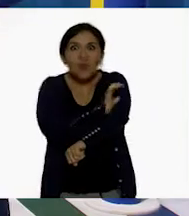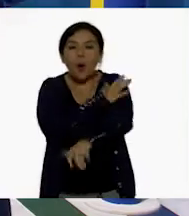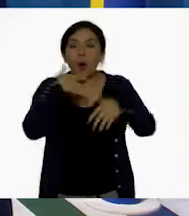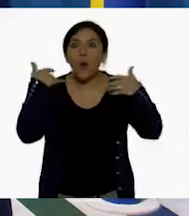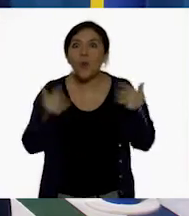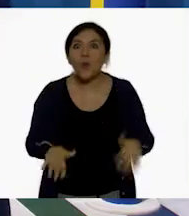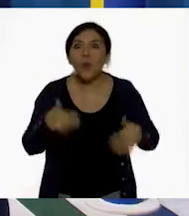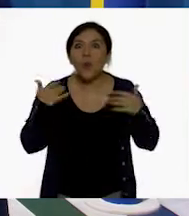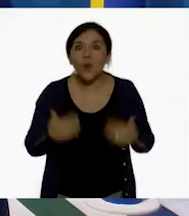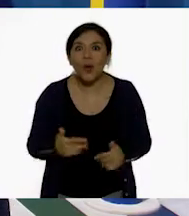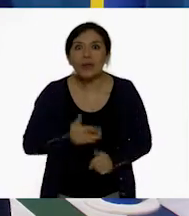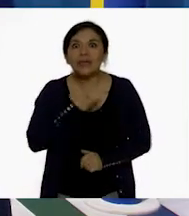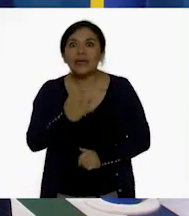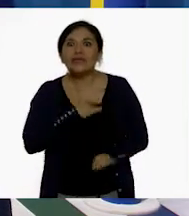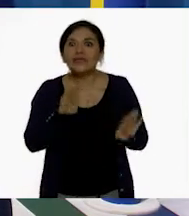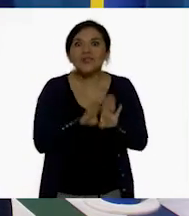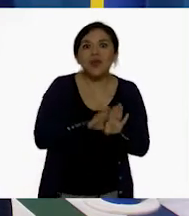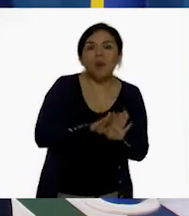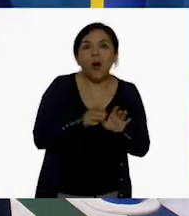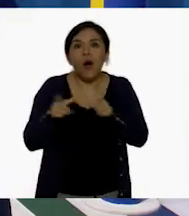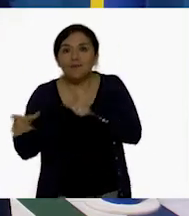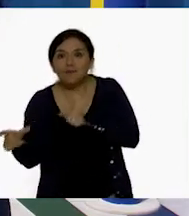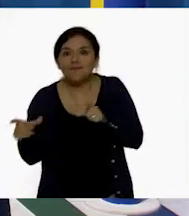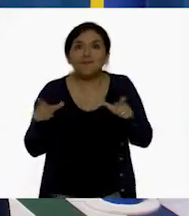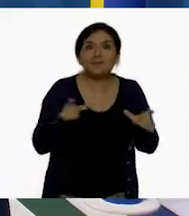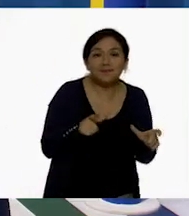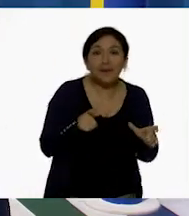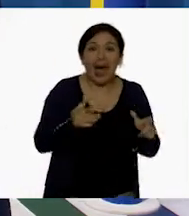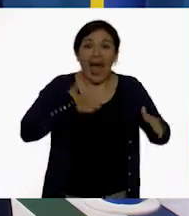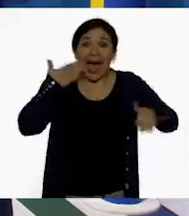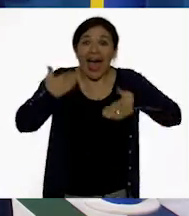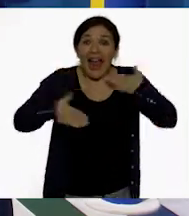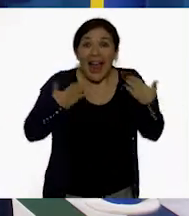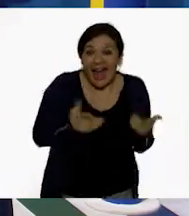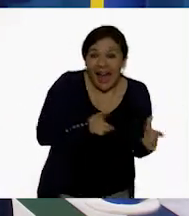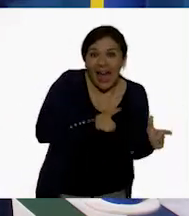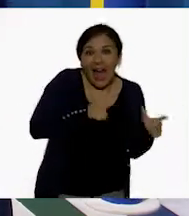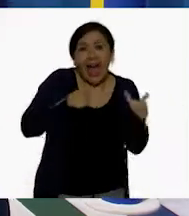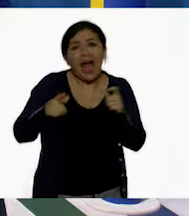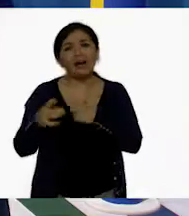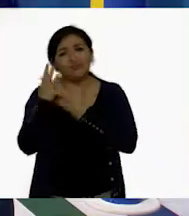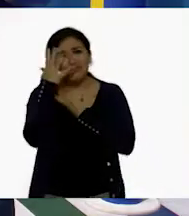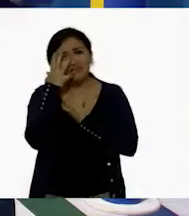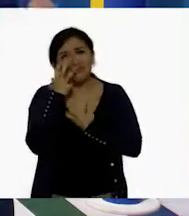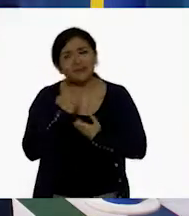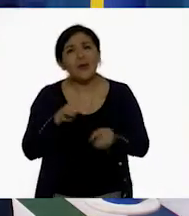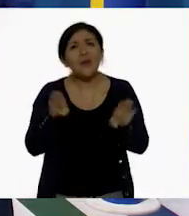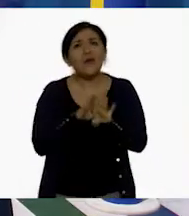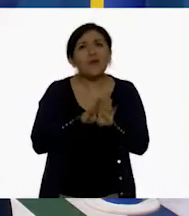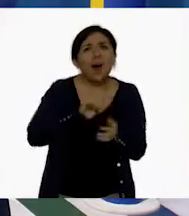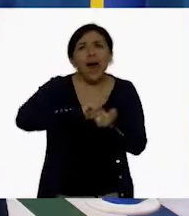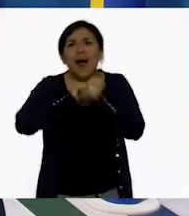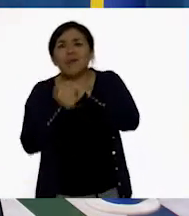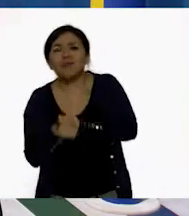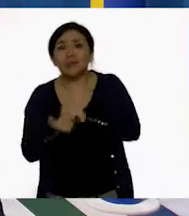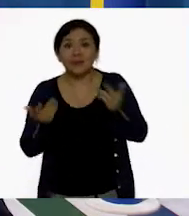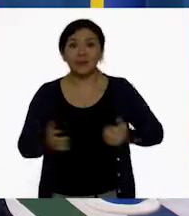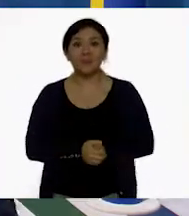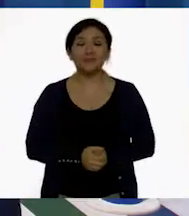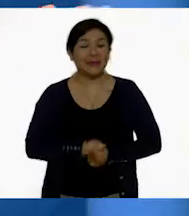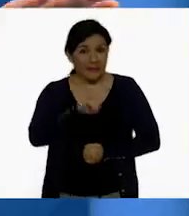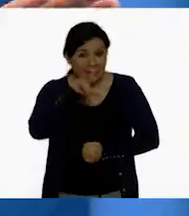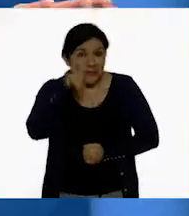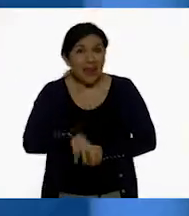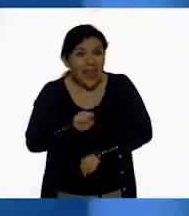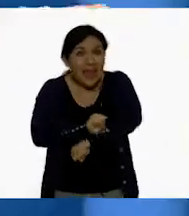Nos hicieron transitar por ambas familias, la de la alegría y la de la tristeza, de un momento a otro. Sí,